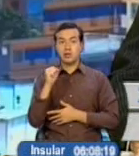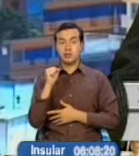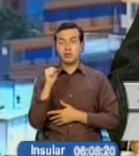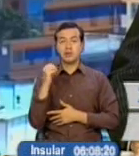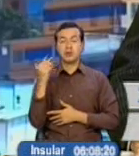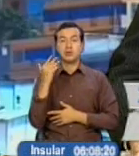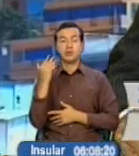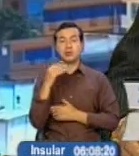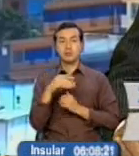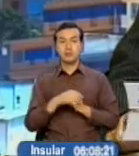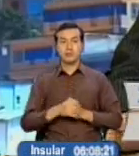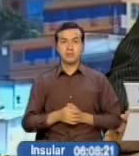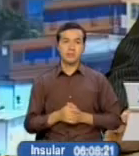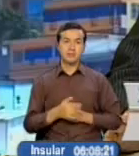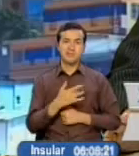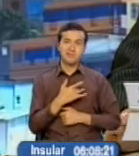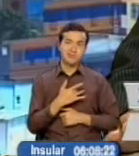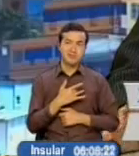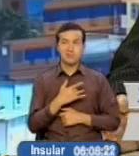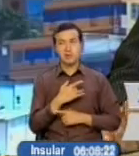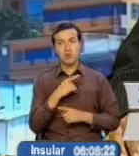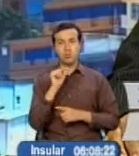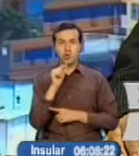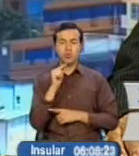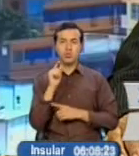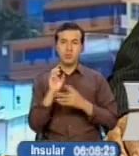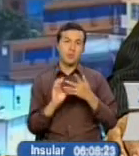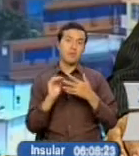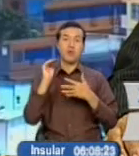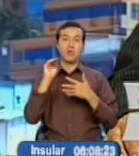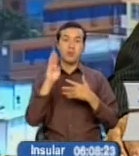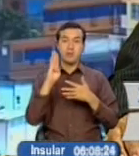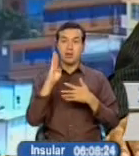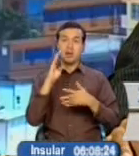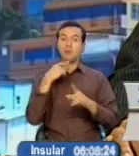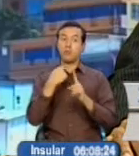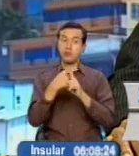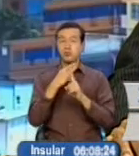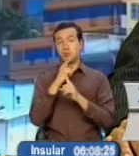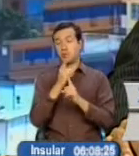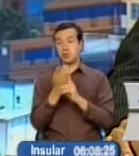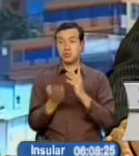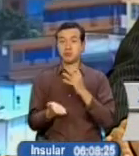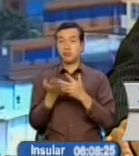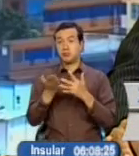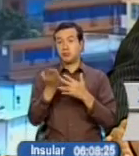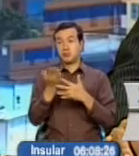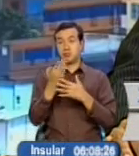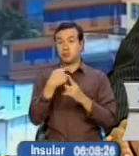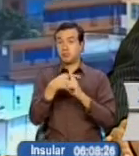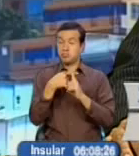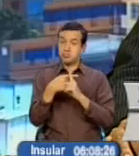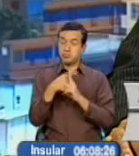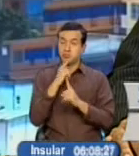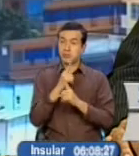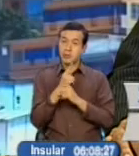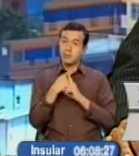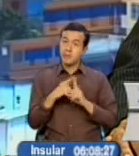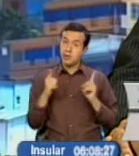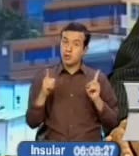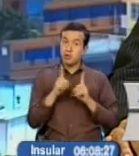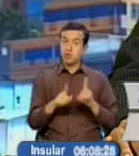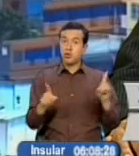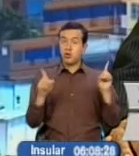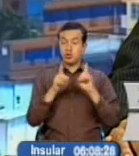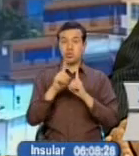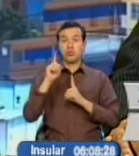saldo medianamente positivo, por supuesto, subir de categoría es positivo, pero nos deja indicadores